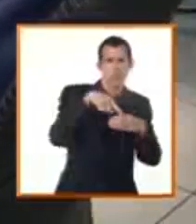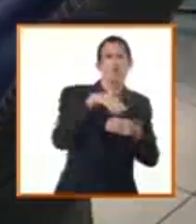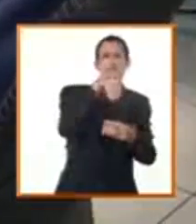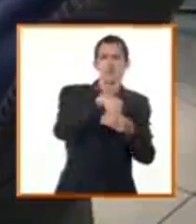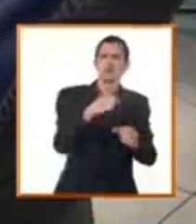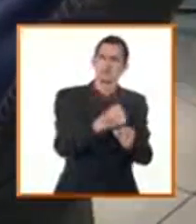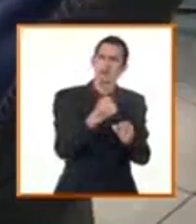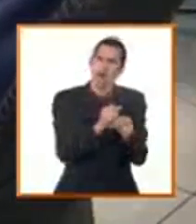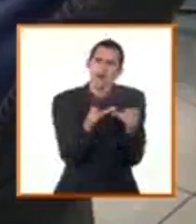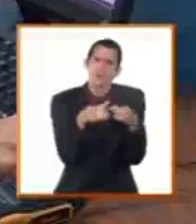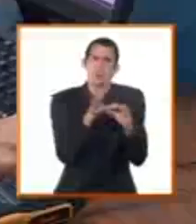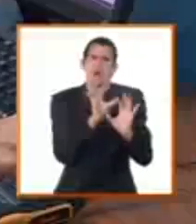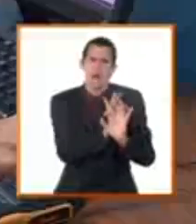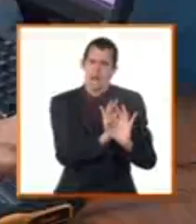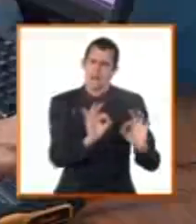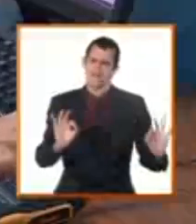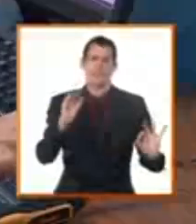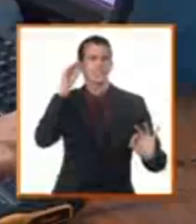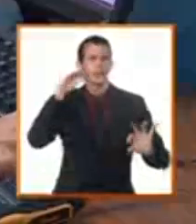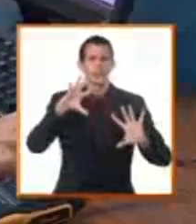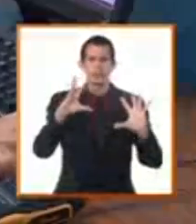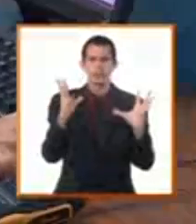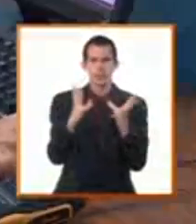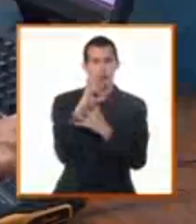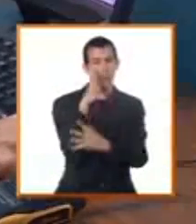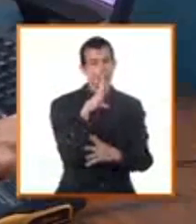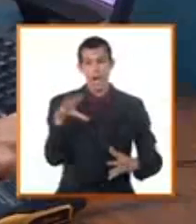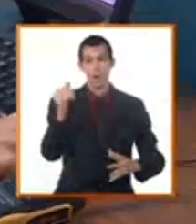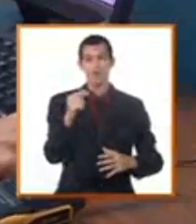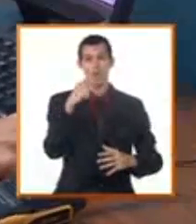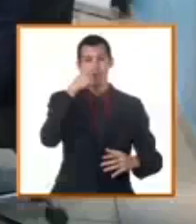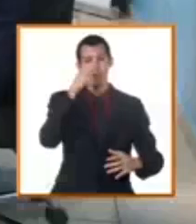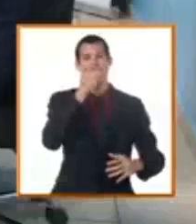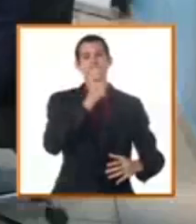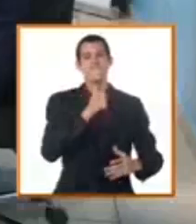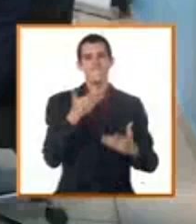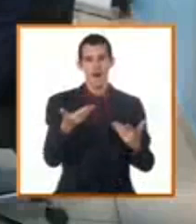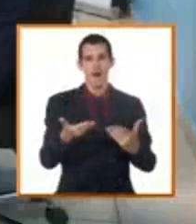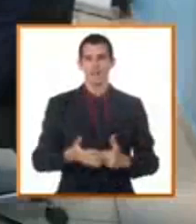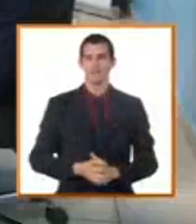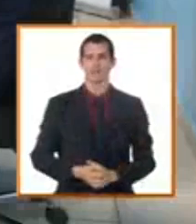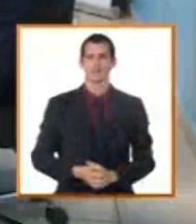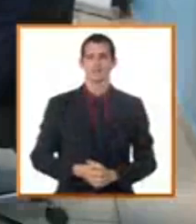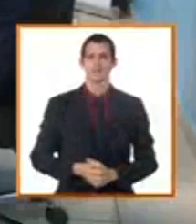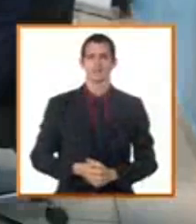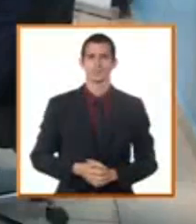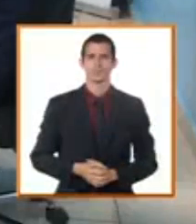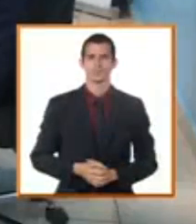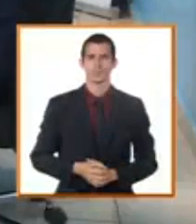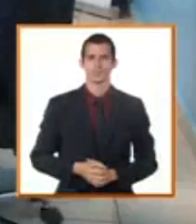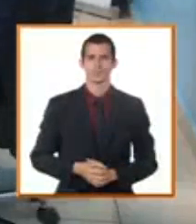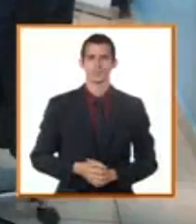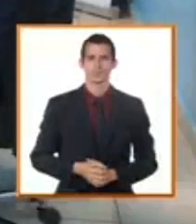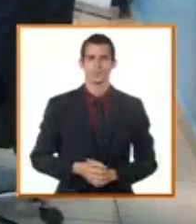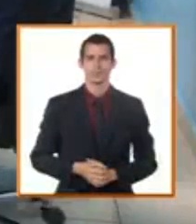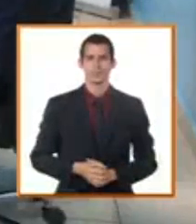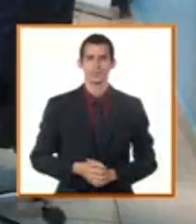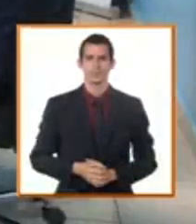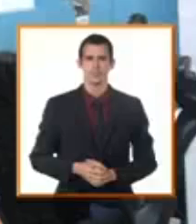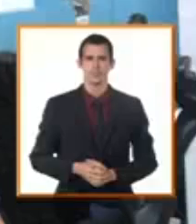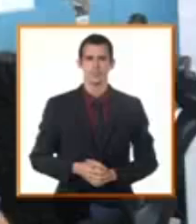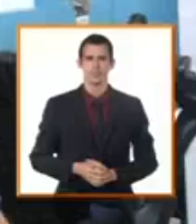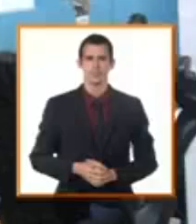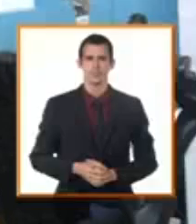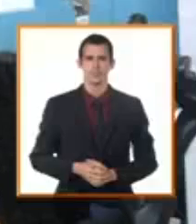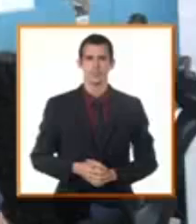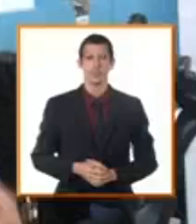grupo AIRCOP, que son aquí son unas 30 personas de esas diferentes agencias trabajando juntas. Uno de los puntos importantes del programa